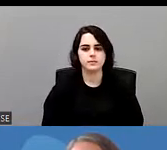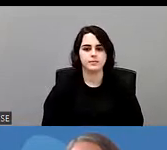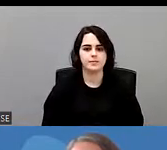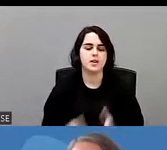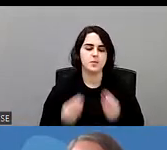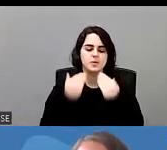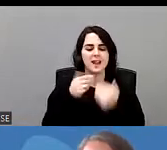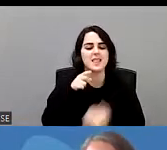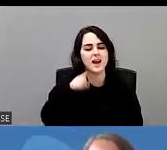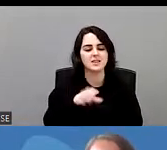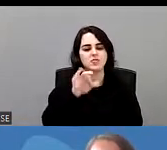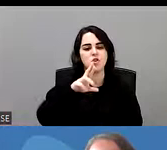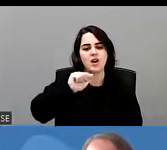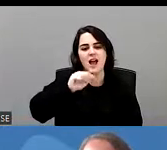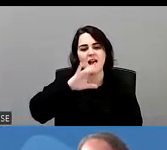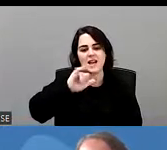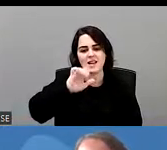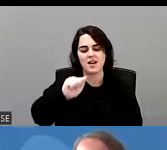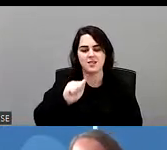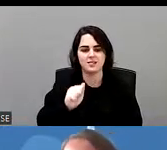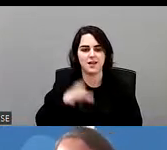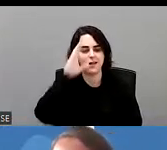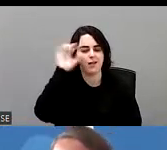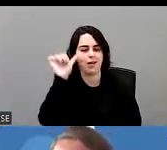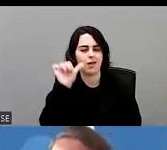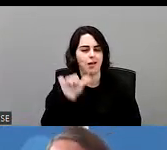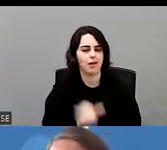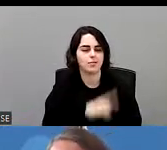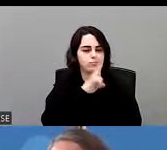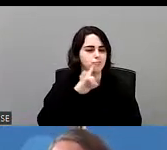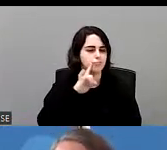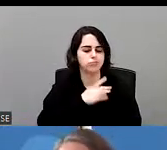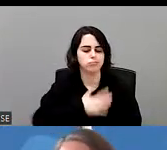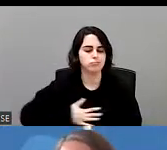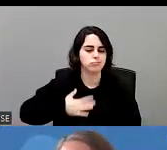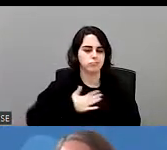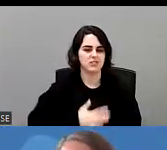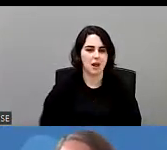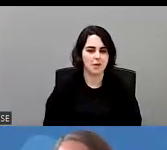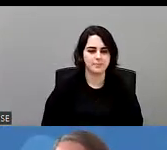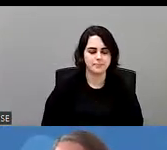Muchas gracias a ti, Soraya. Gracias, qué gusto, Patricia, siempre escucharte. ¿Verdad? Gracias. Un gustazo.